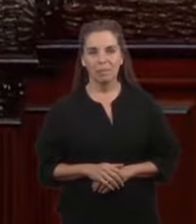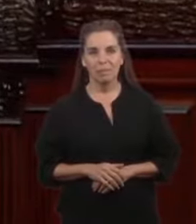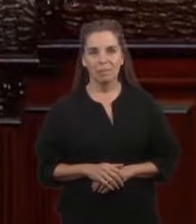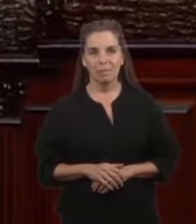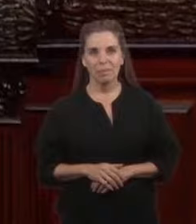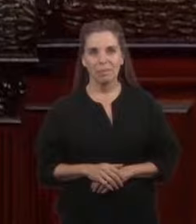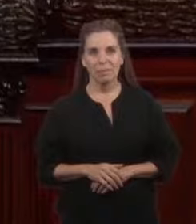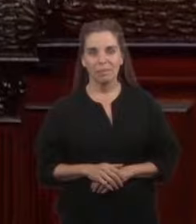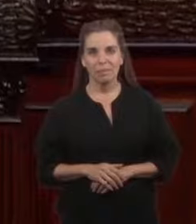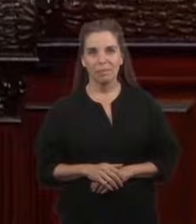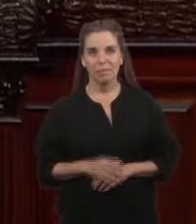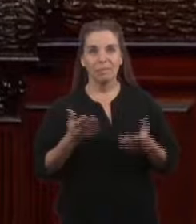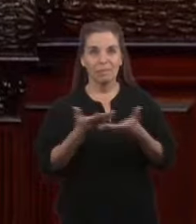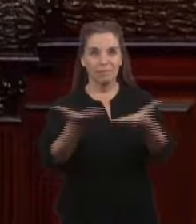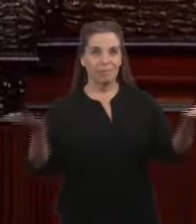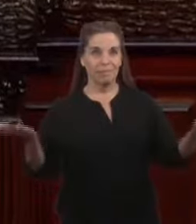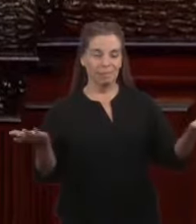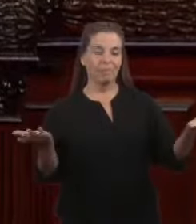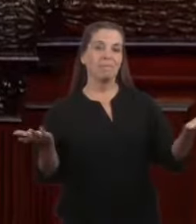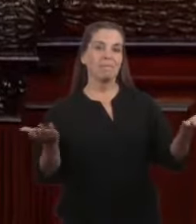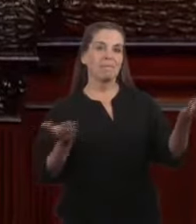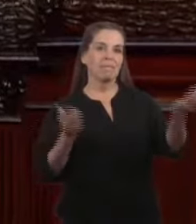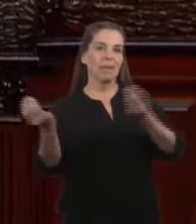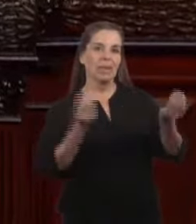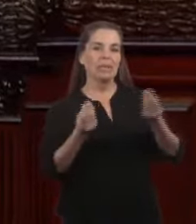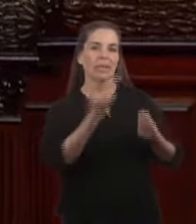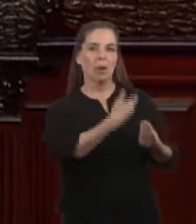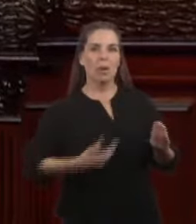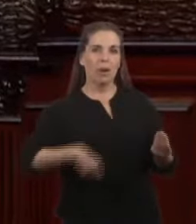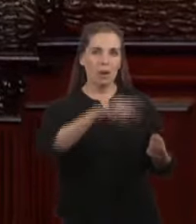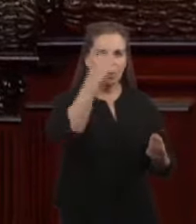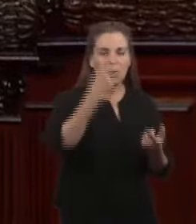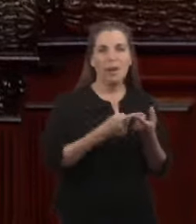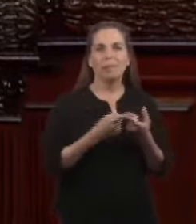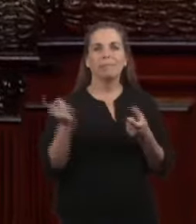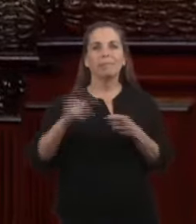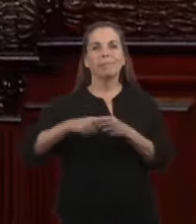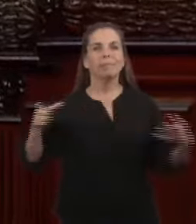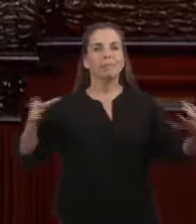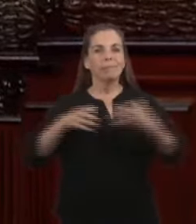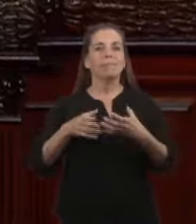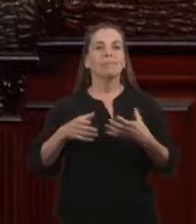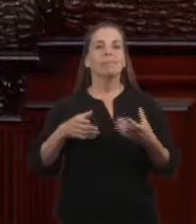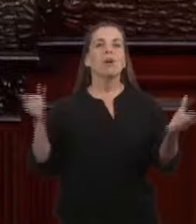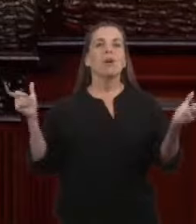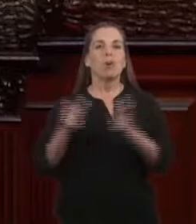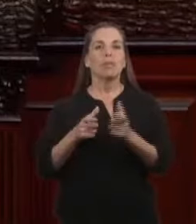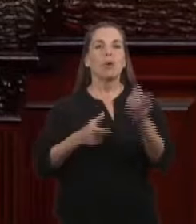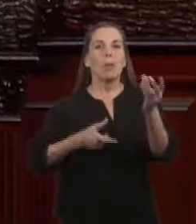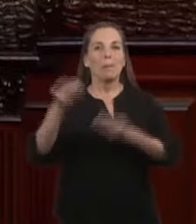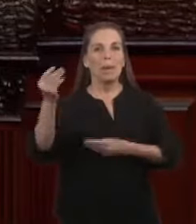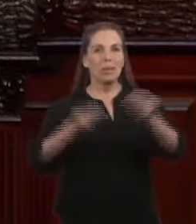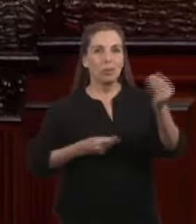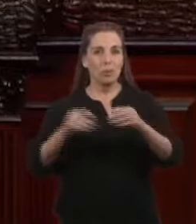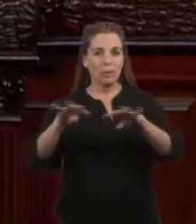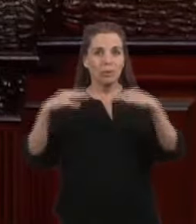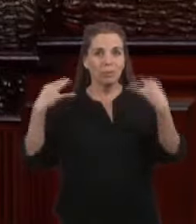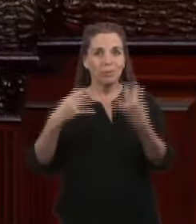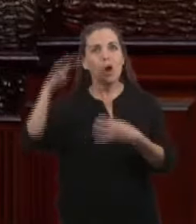todos des del gobierno nacional integrantes de la comisión de presupuesto del honorable Congreso de la